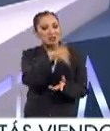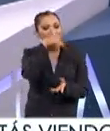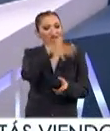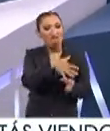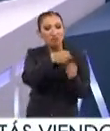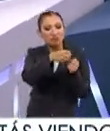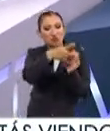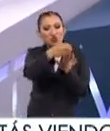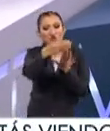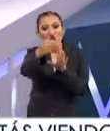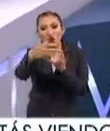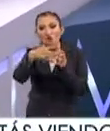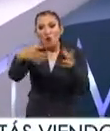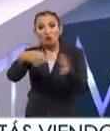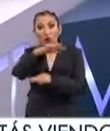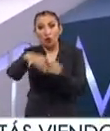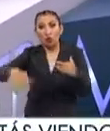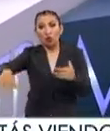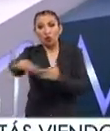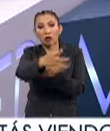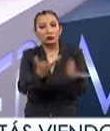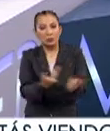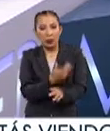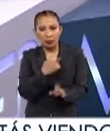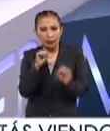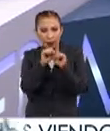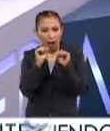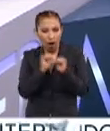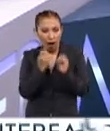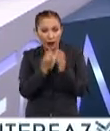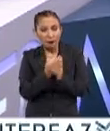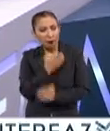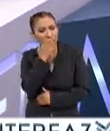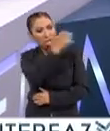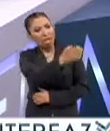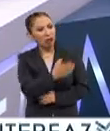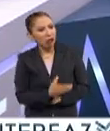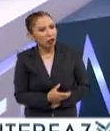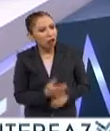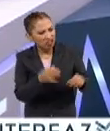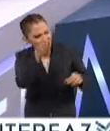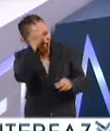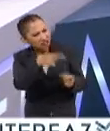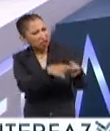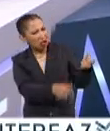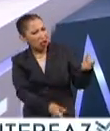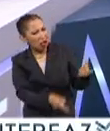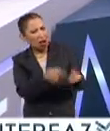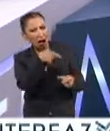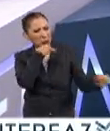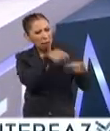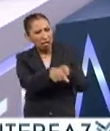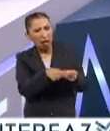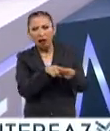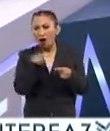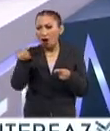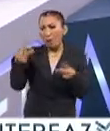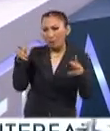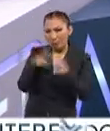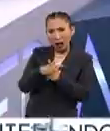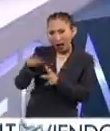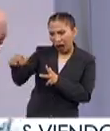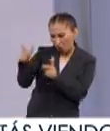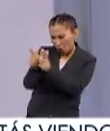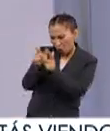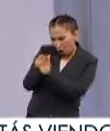que se va esparciendo entre todos. Que pasa en un salón de clases que le gritan a alguien que es un tonto, o que pasa en estas peleas donde